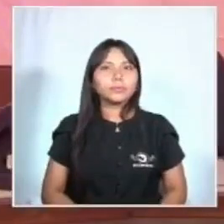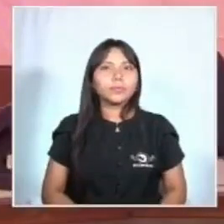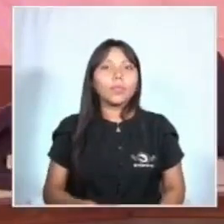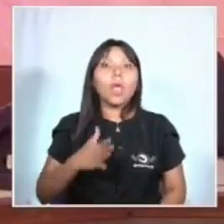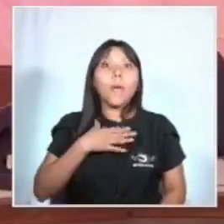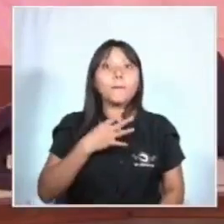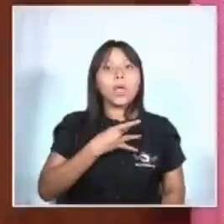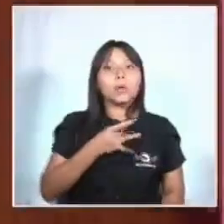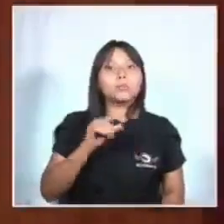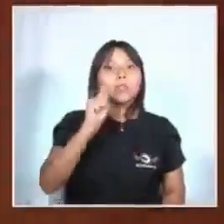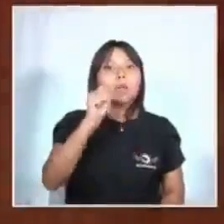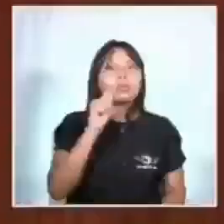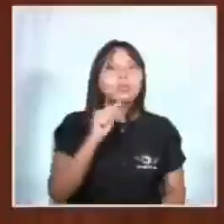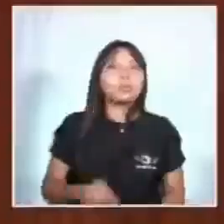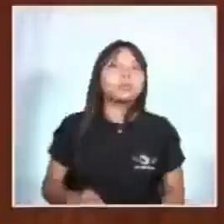Me gusta tu silencio.